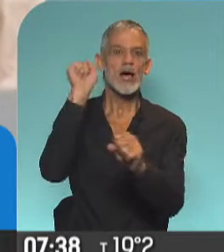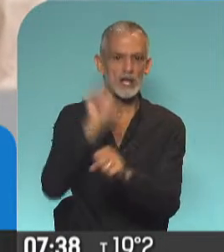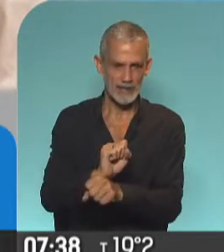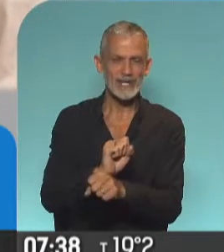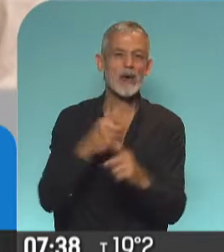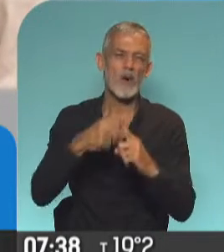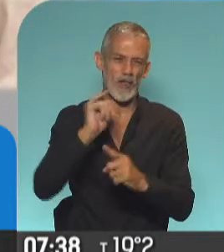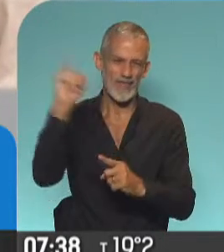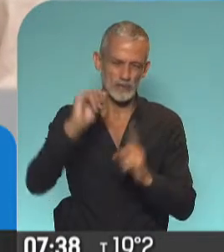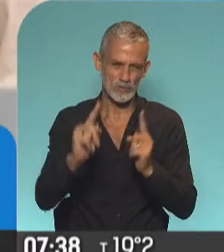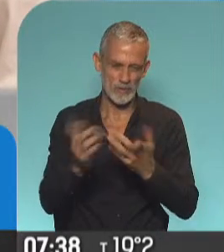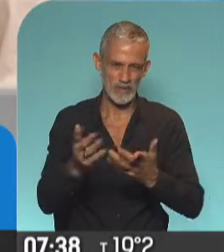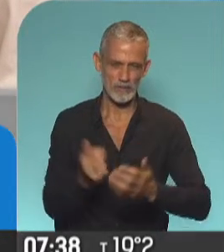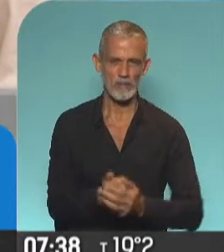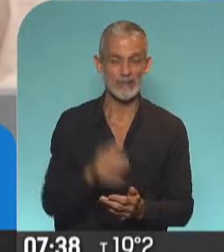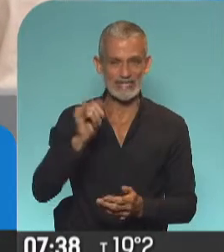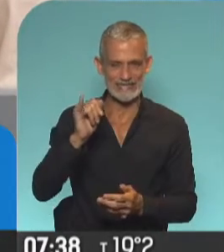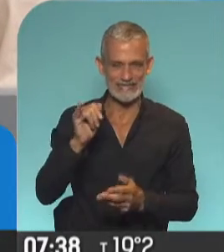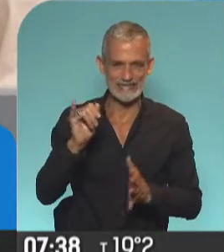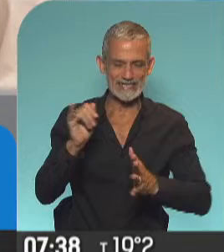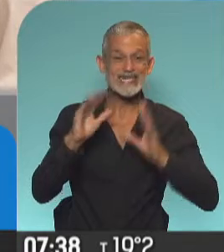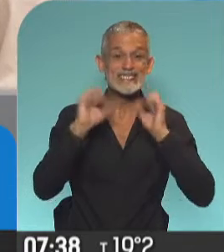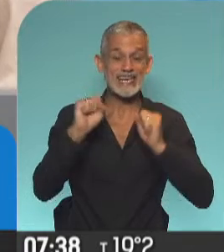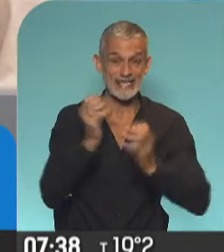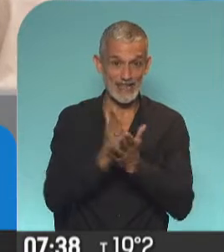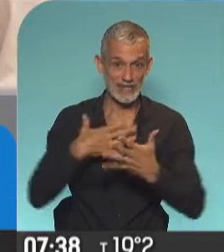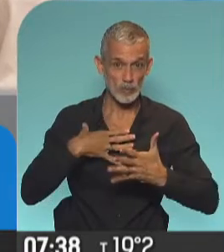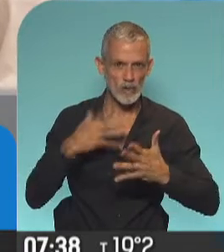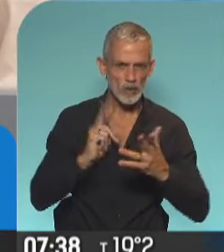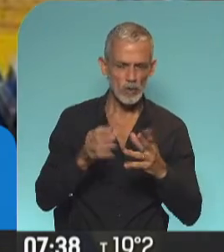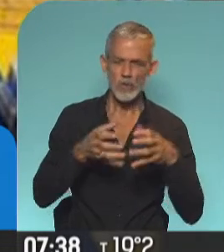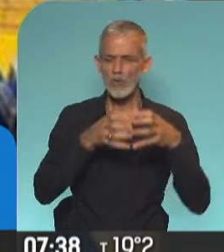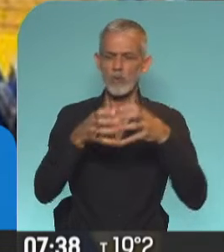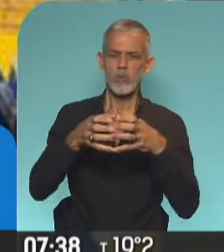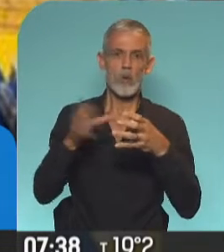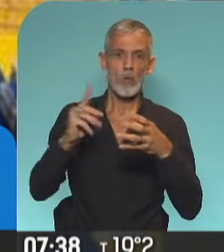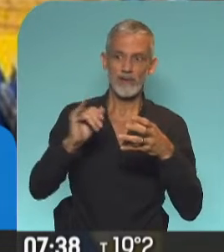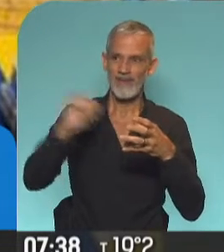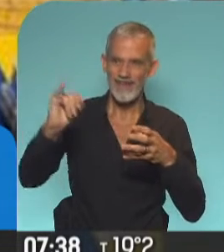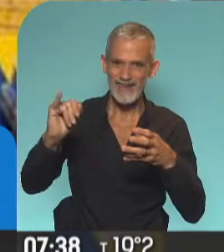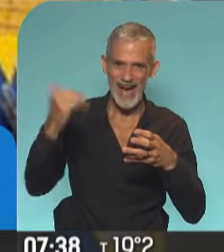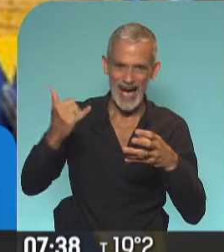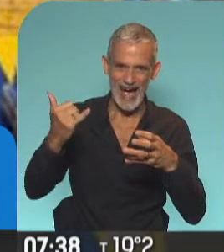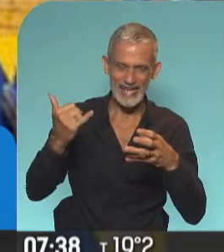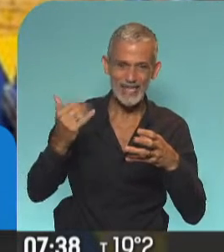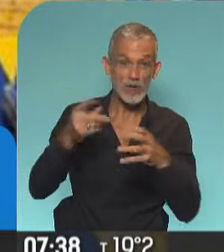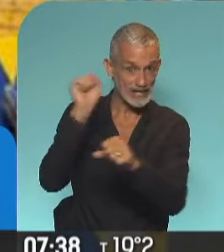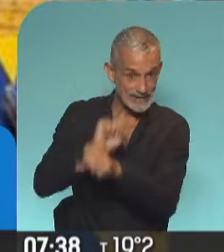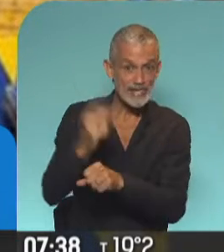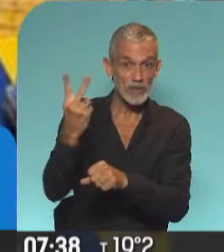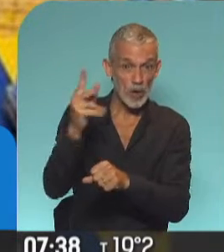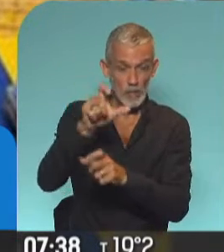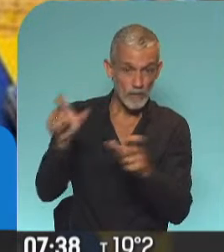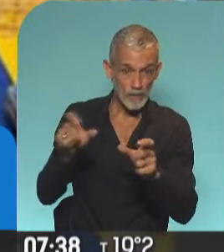las denuncias. Sí, la Secretaría empieza a intervenir en la provincia cuando se detiene y demora a estas